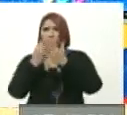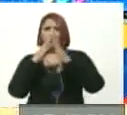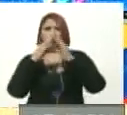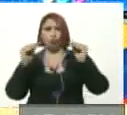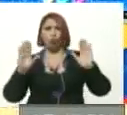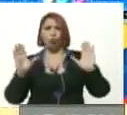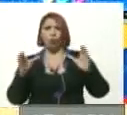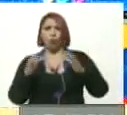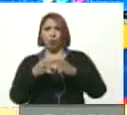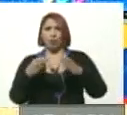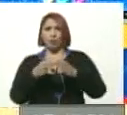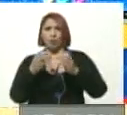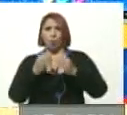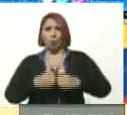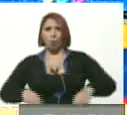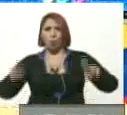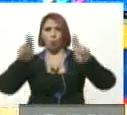ONU